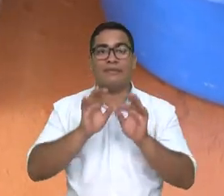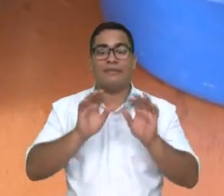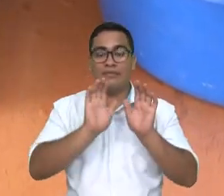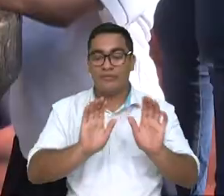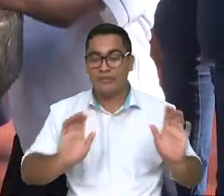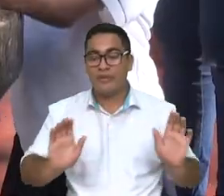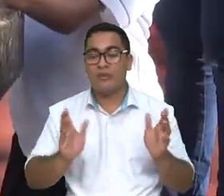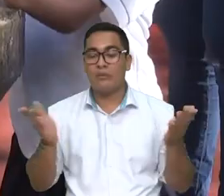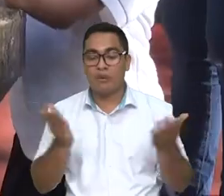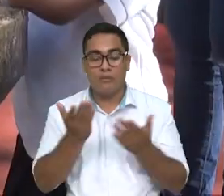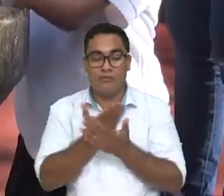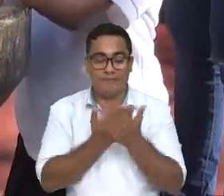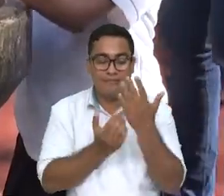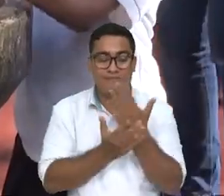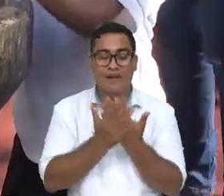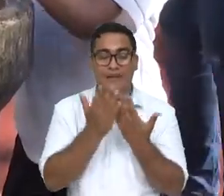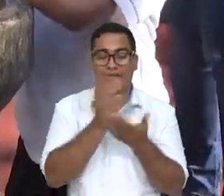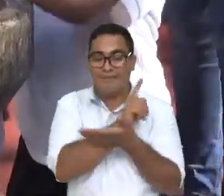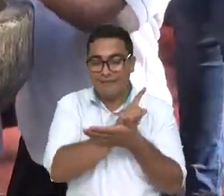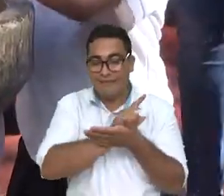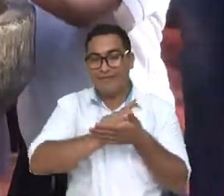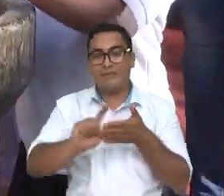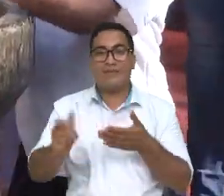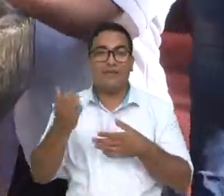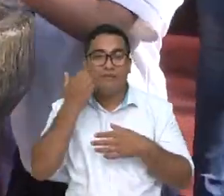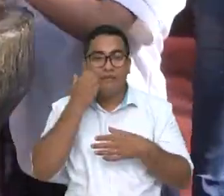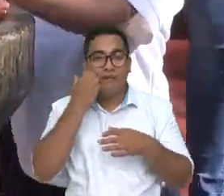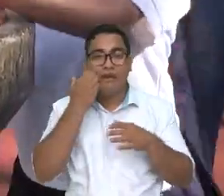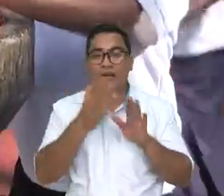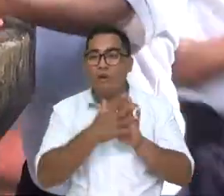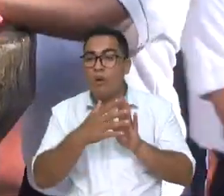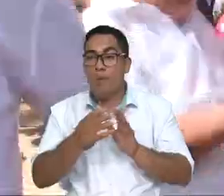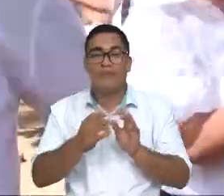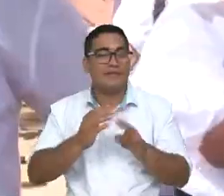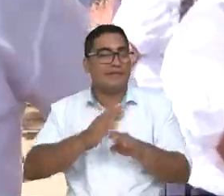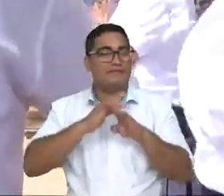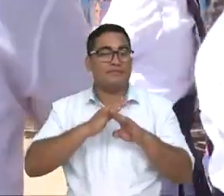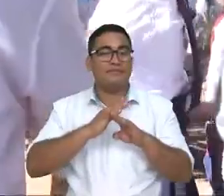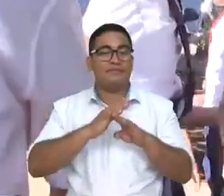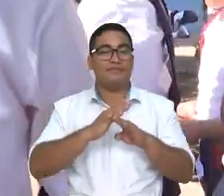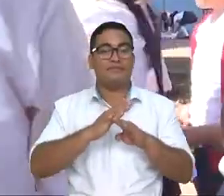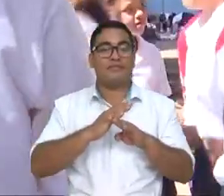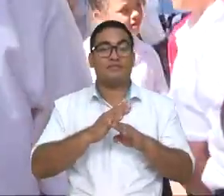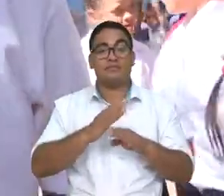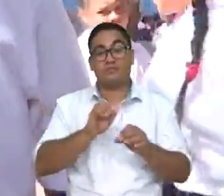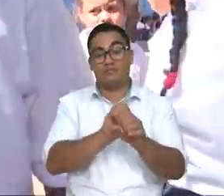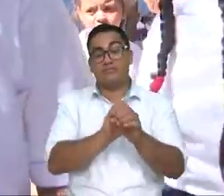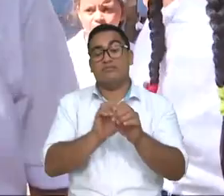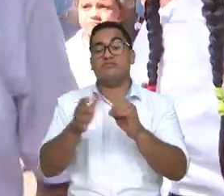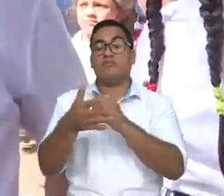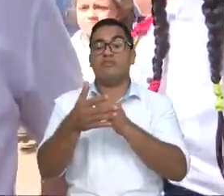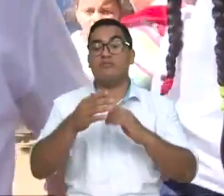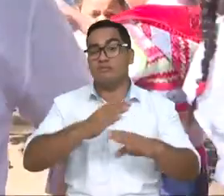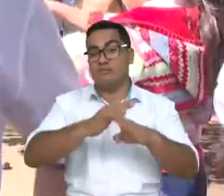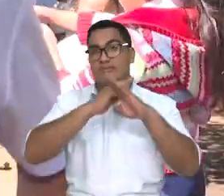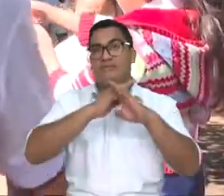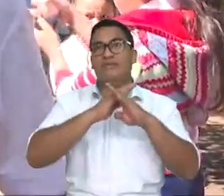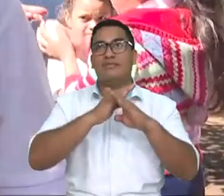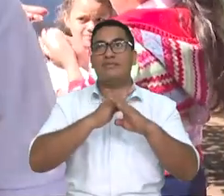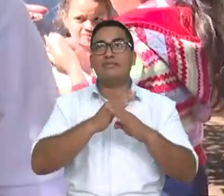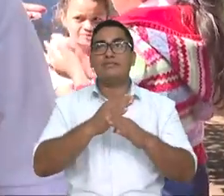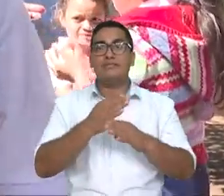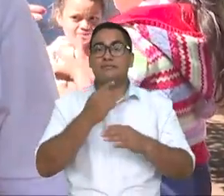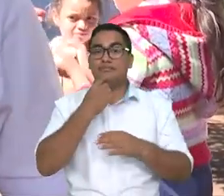manos limpias para evitar contagios de enfermedades virales y bacterianas. Por el coronavirus, y